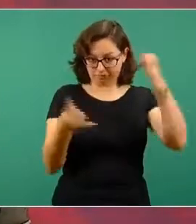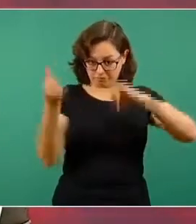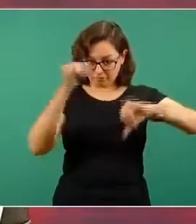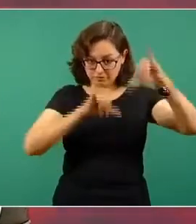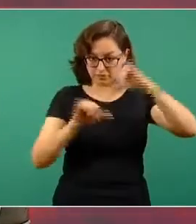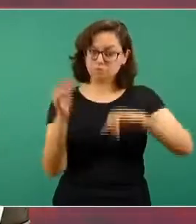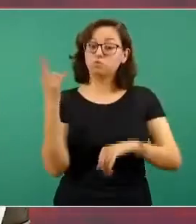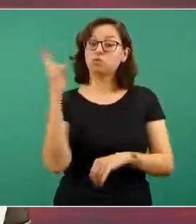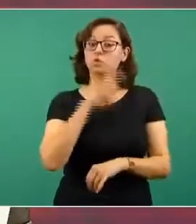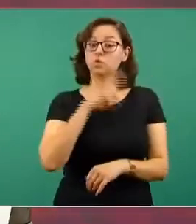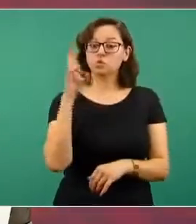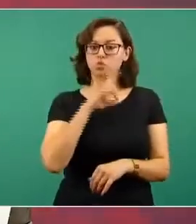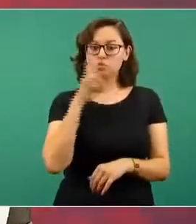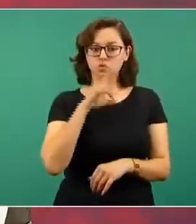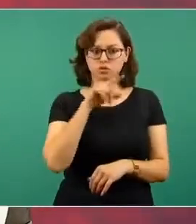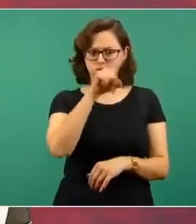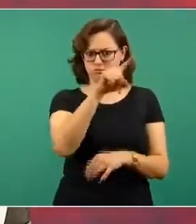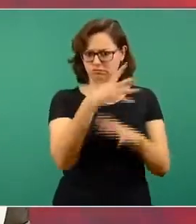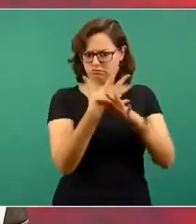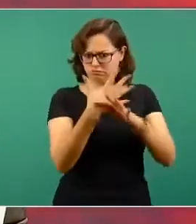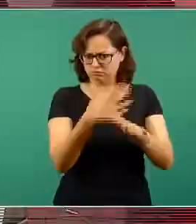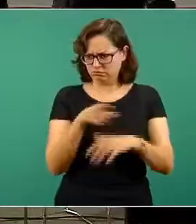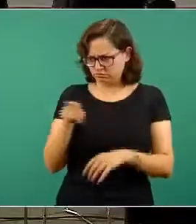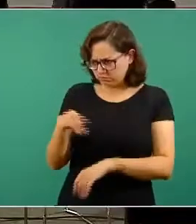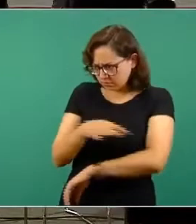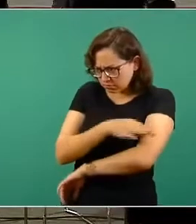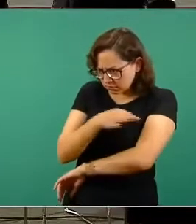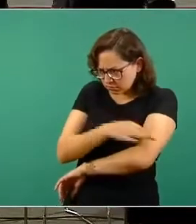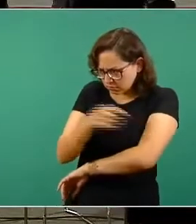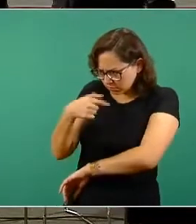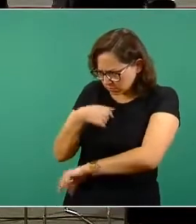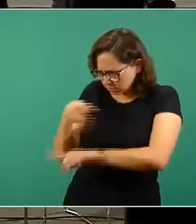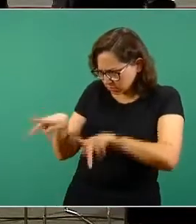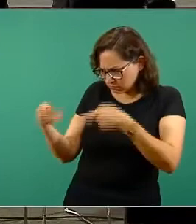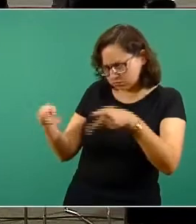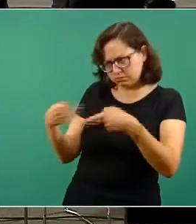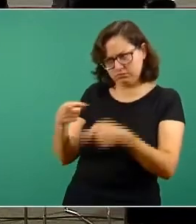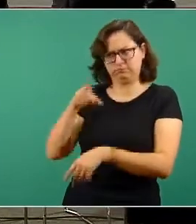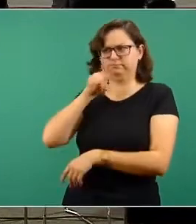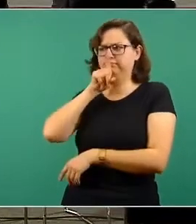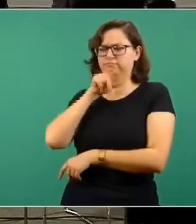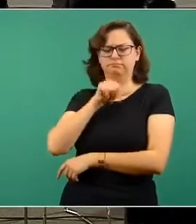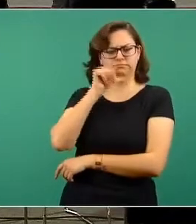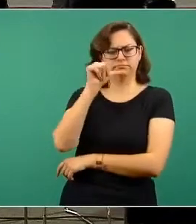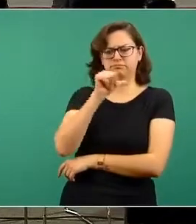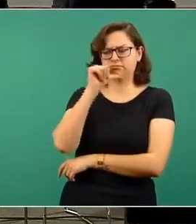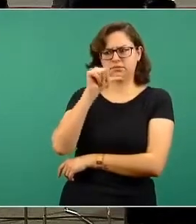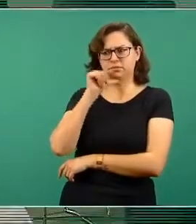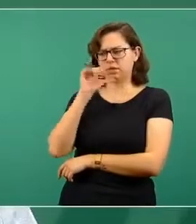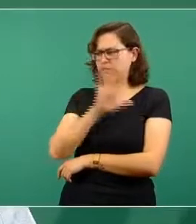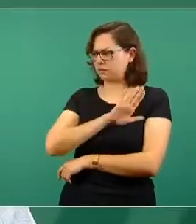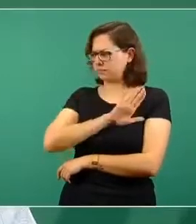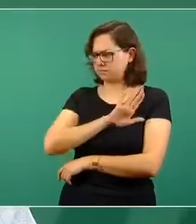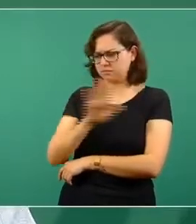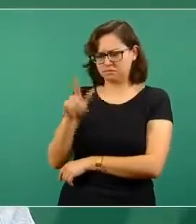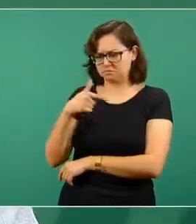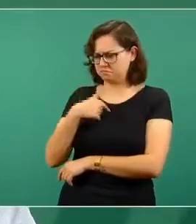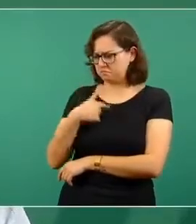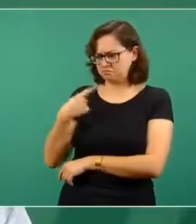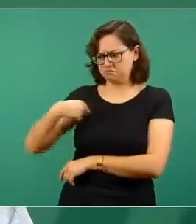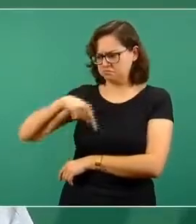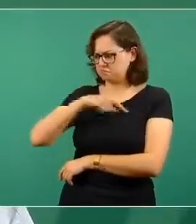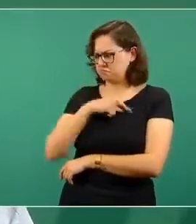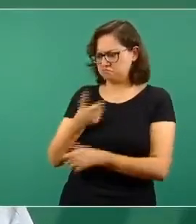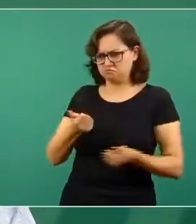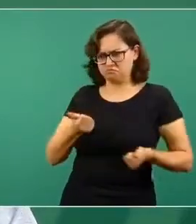en Rusia de la vacuna Sputnik 5 para efectos de identificaron ellos inclusive cuáles eran los elementos a través de los